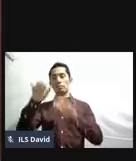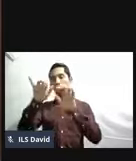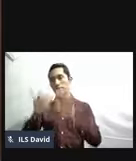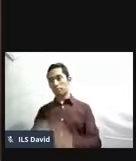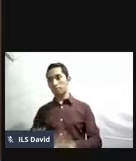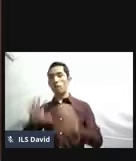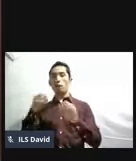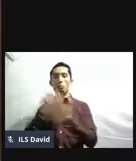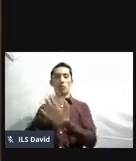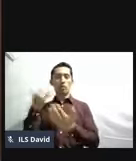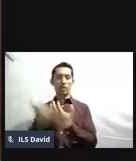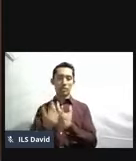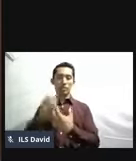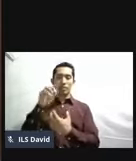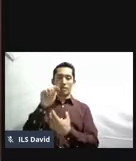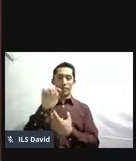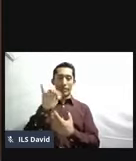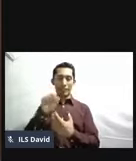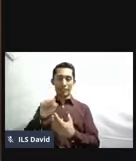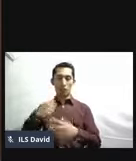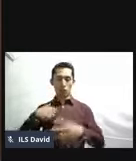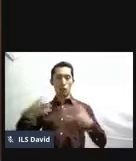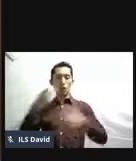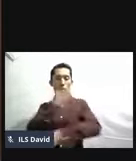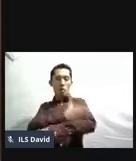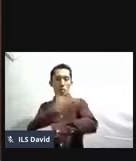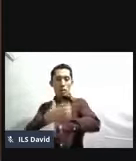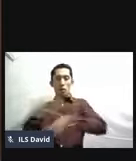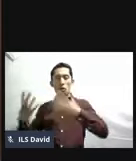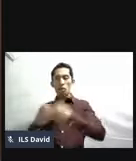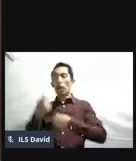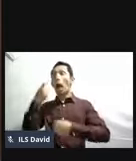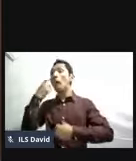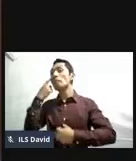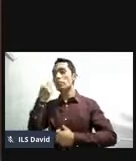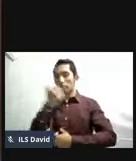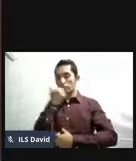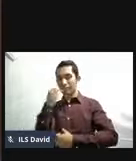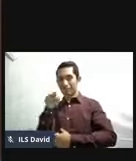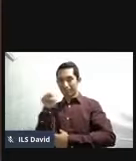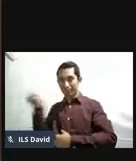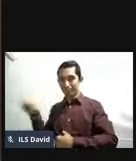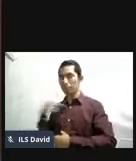y tesinas, en lo que me enfrentaba, pues, en estos seminarios era